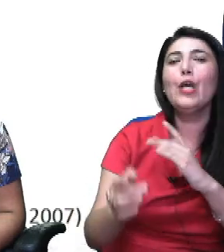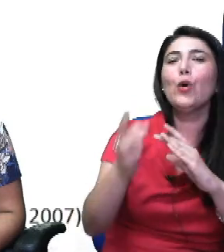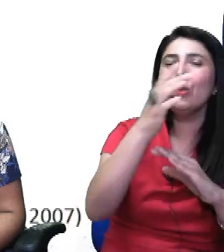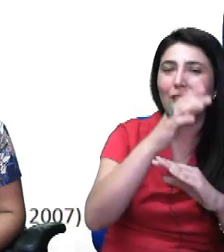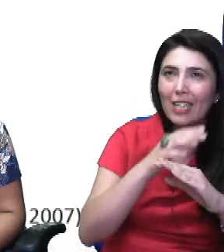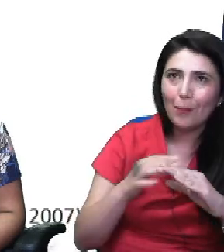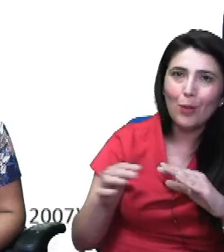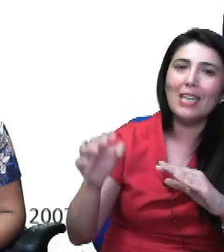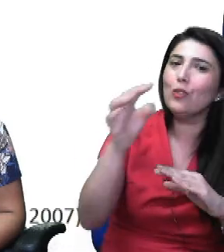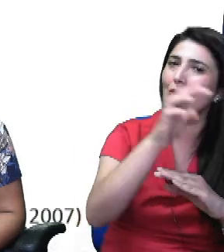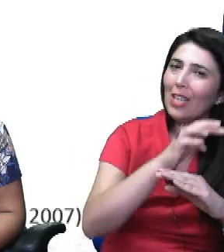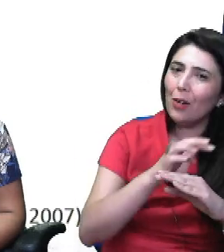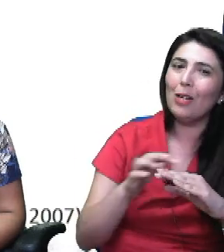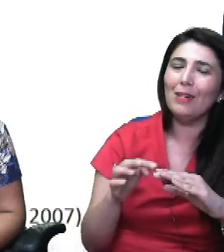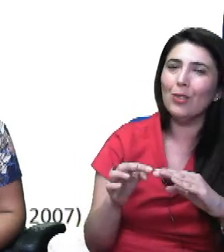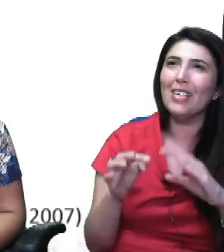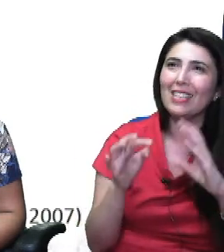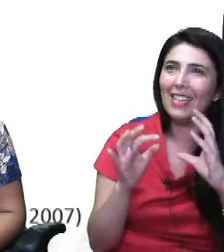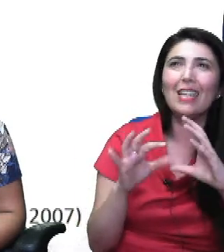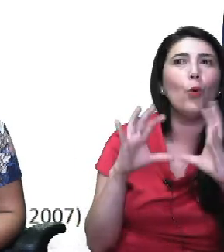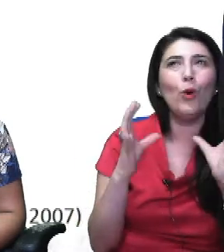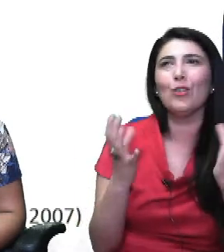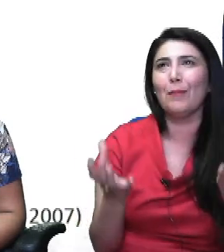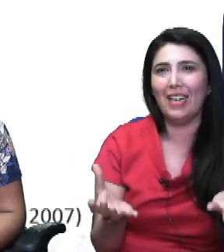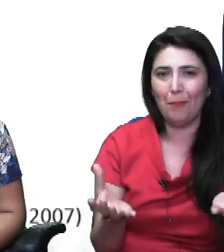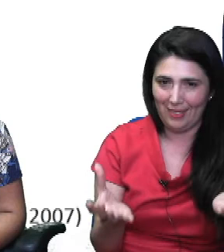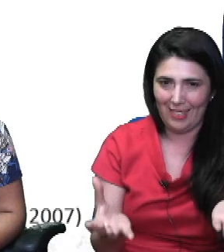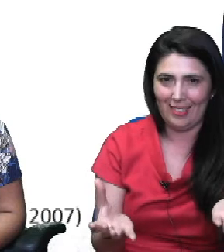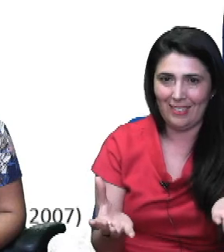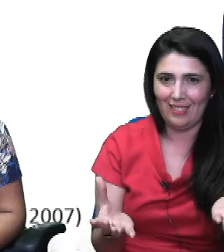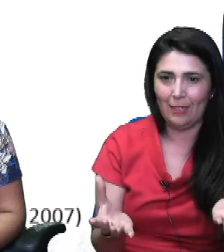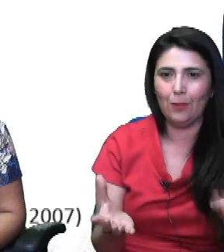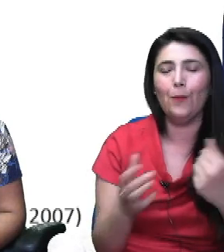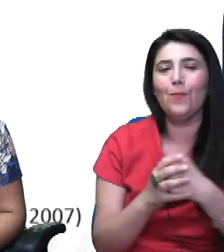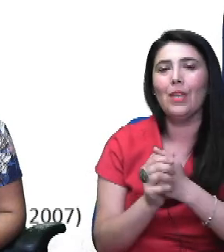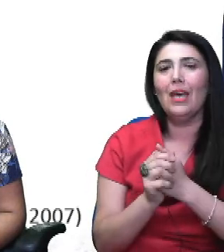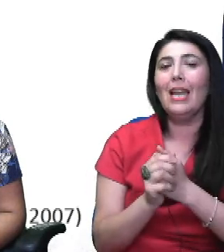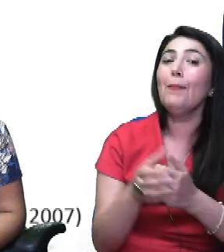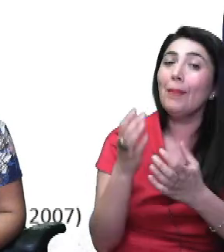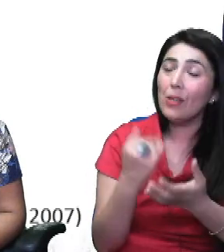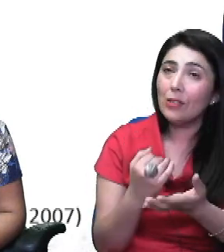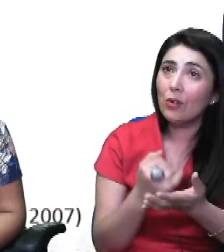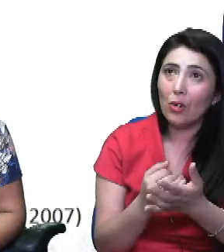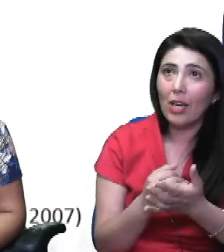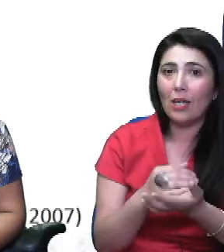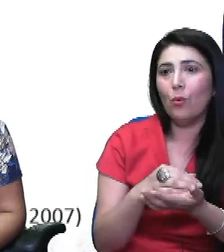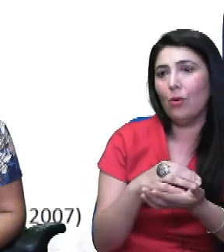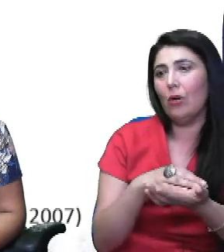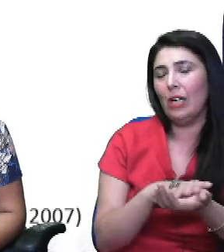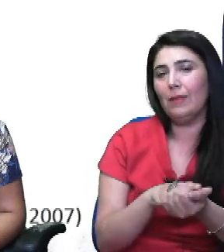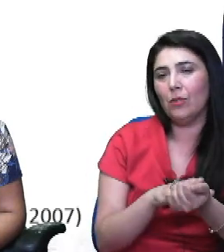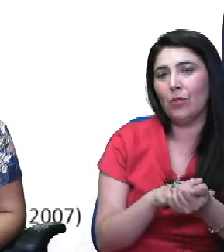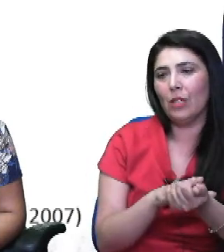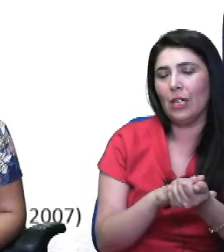también, consideremos que estos 5 elementos estén de alguna u otra manera presentes, ¿cierto? La primera ayuda psicológica, que es uno